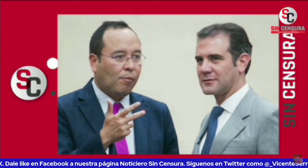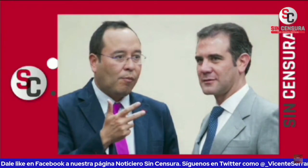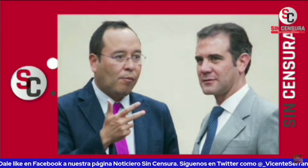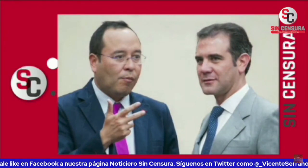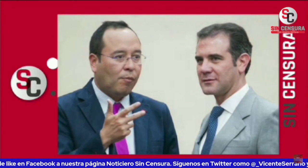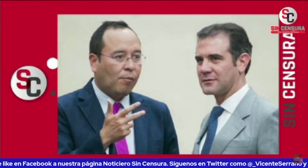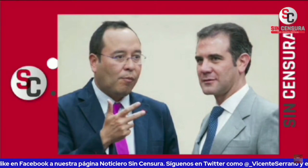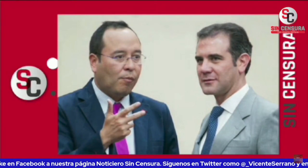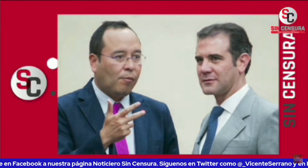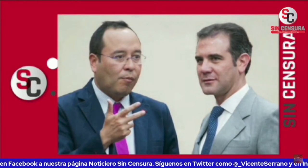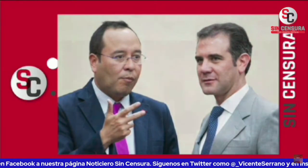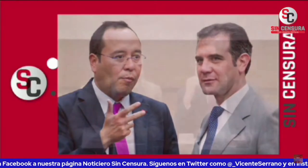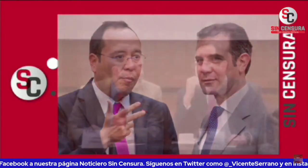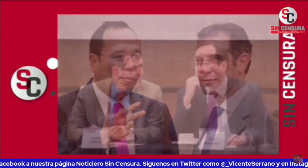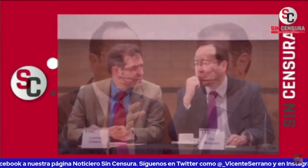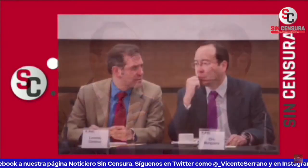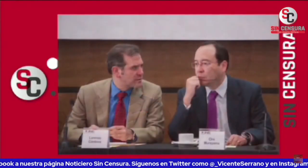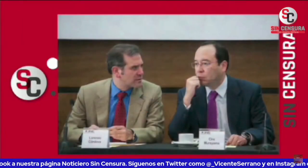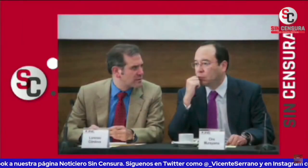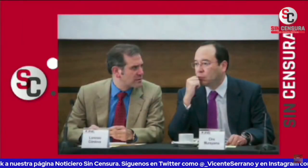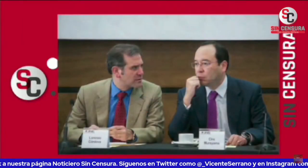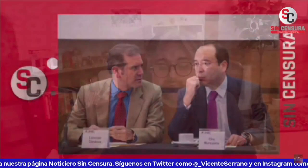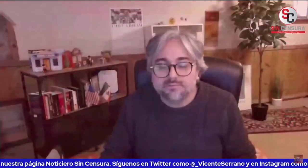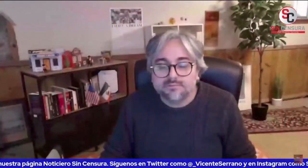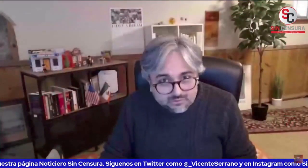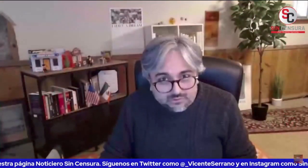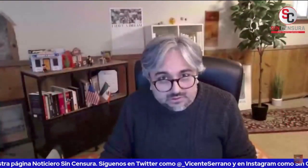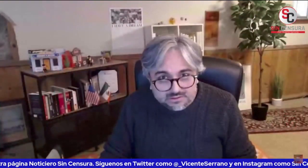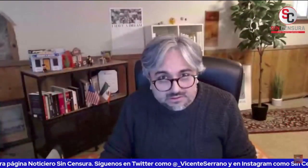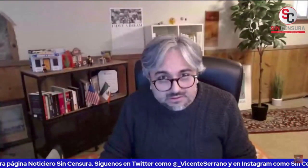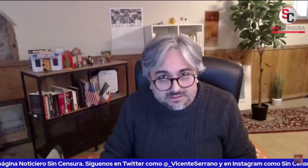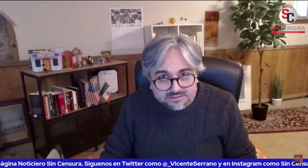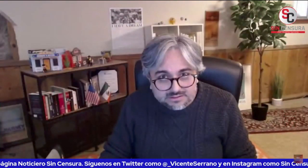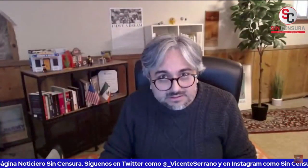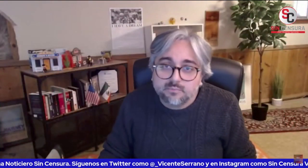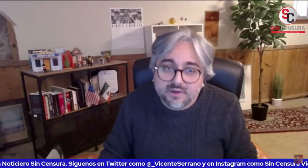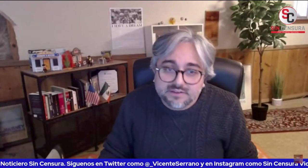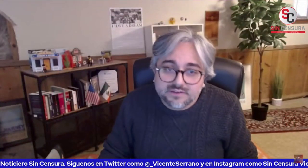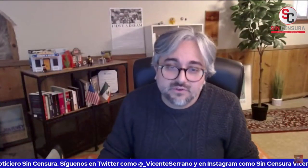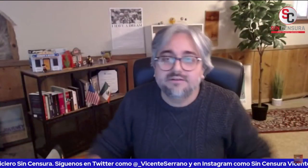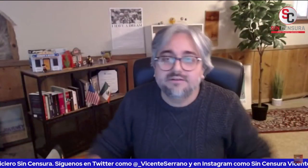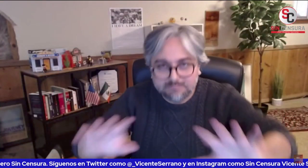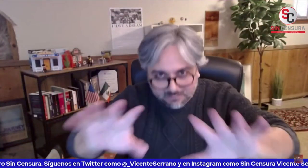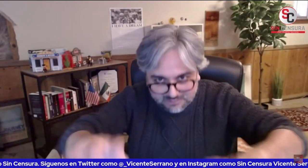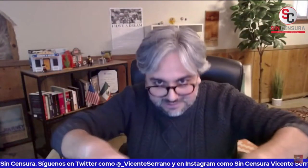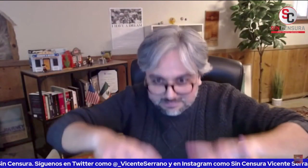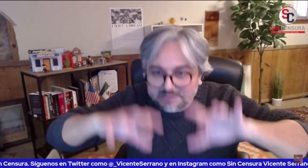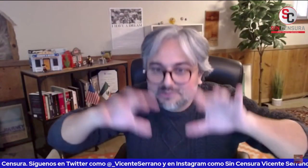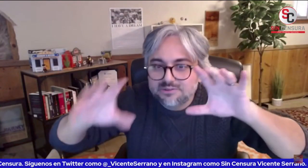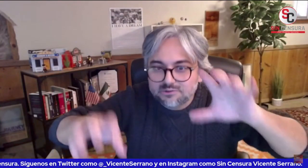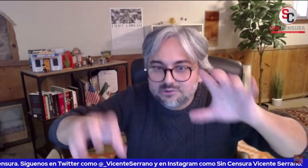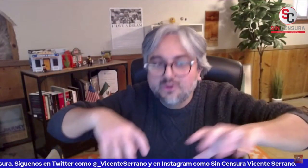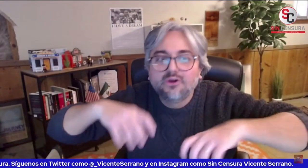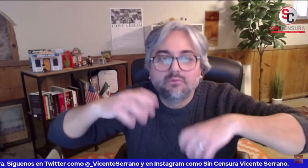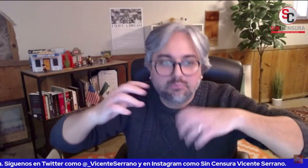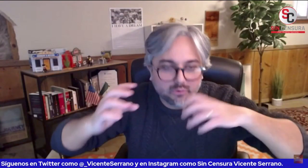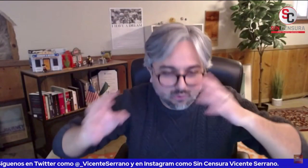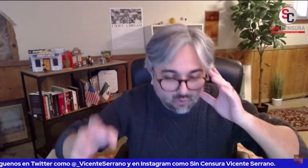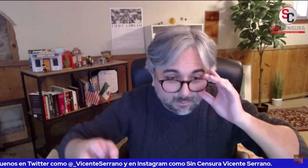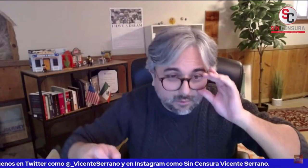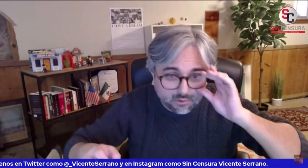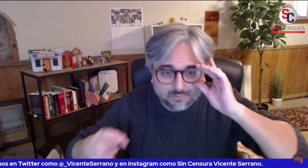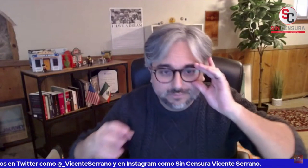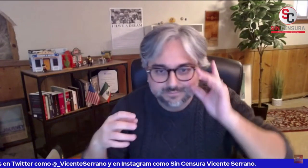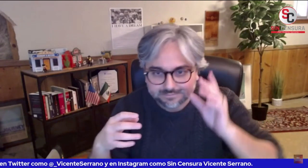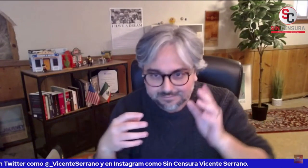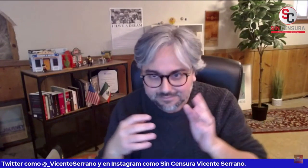y en el INE y que dependía de nuestros impuestos, del presupuesto. Vamos a ir desmenuzando esto poco